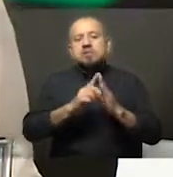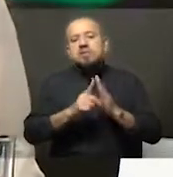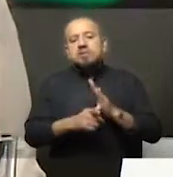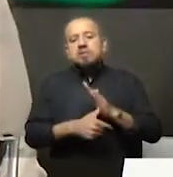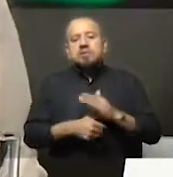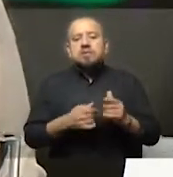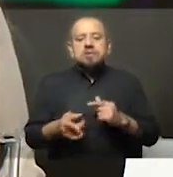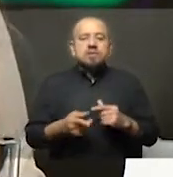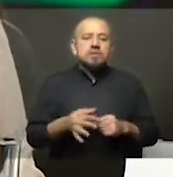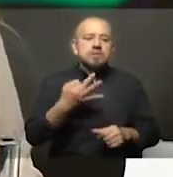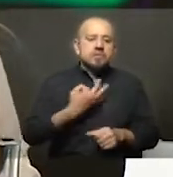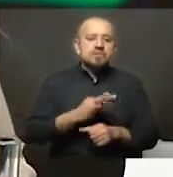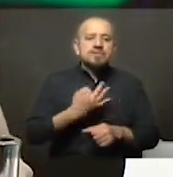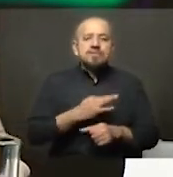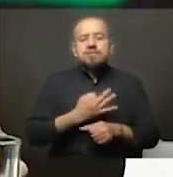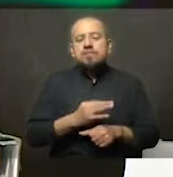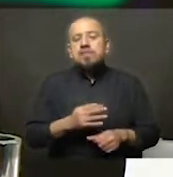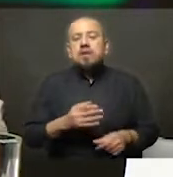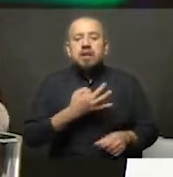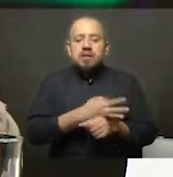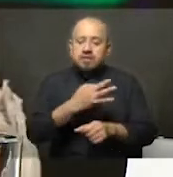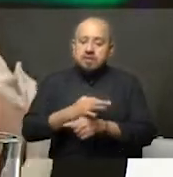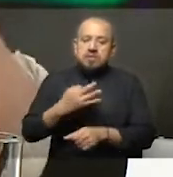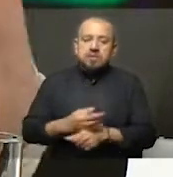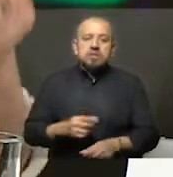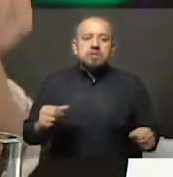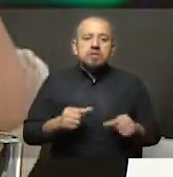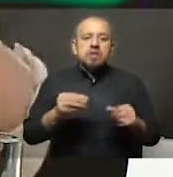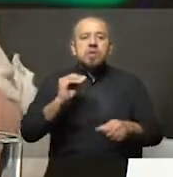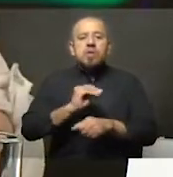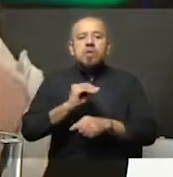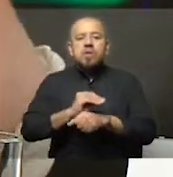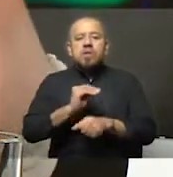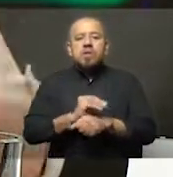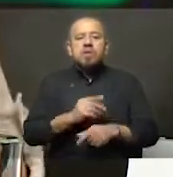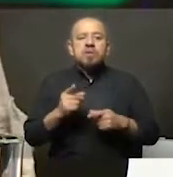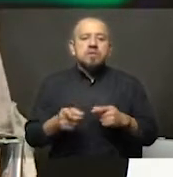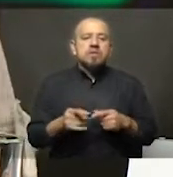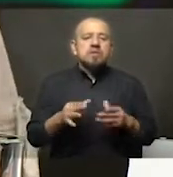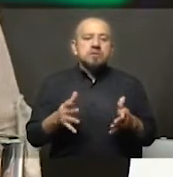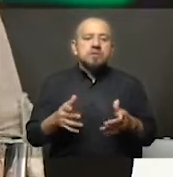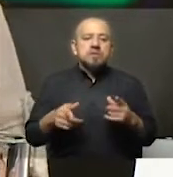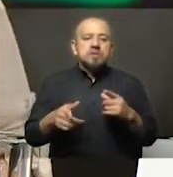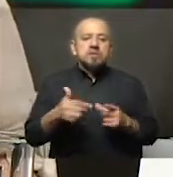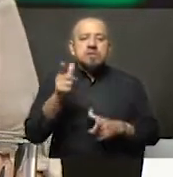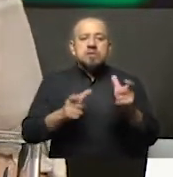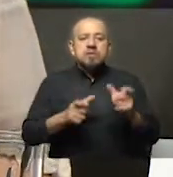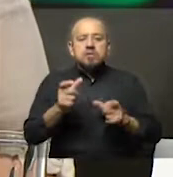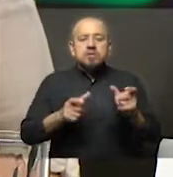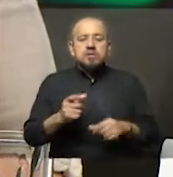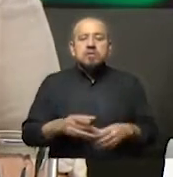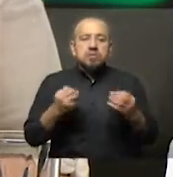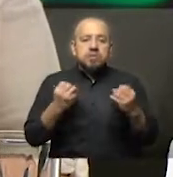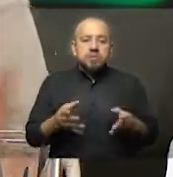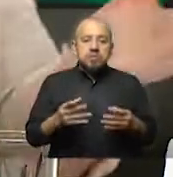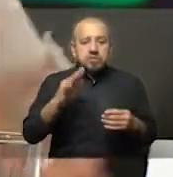estaba enseñando no a los demás y haciendo sus cursos y hablando y atendiendo particularmente las personas entonces por eso